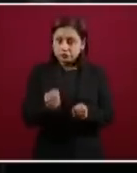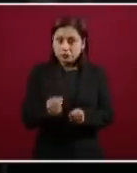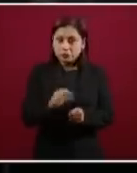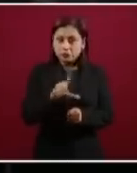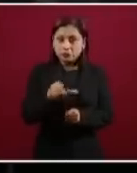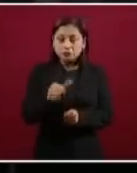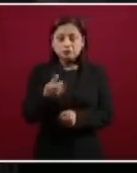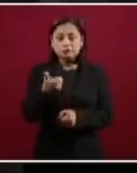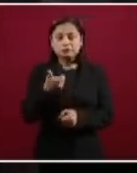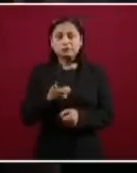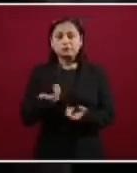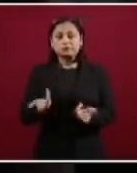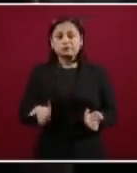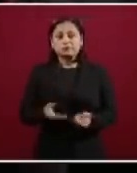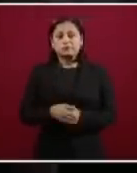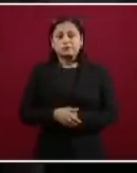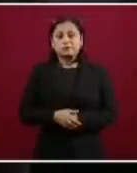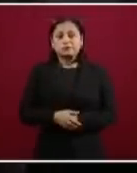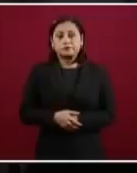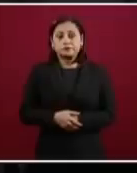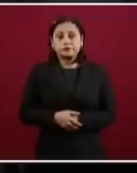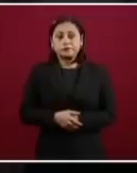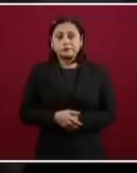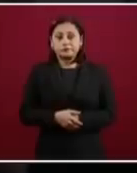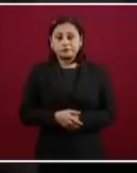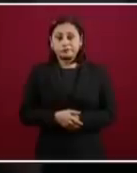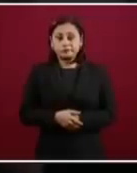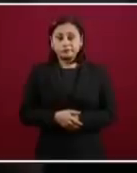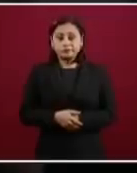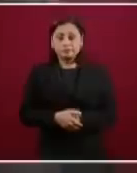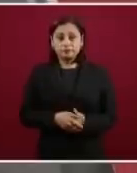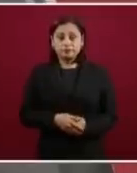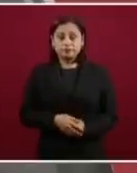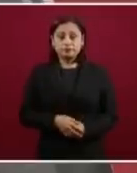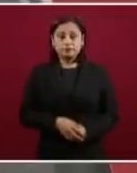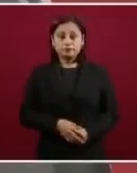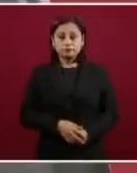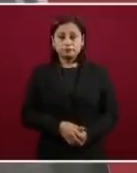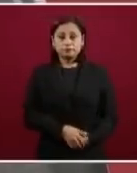Les pagaban hasta